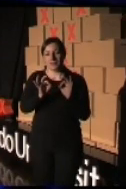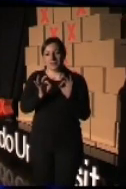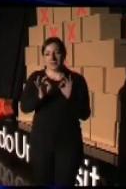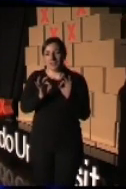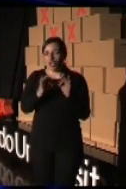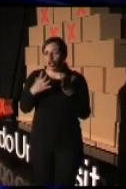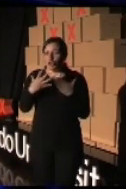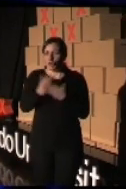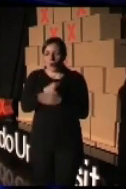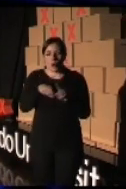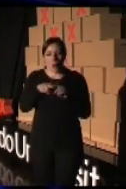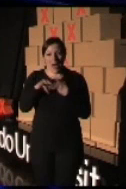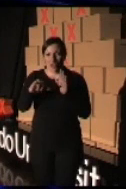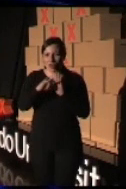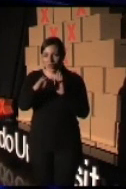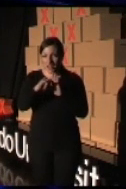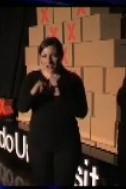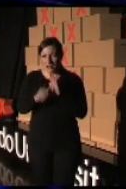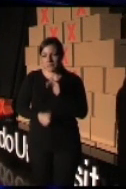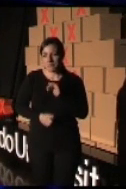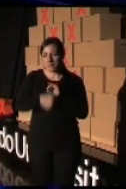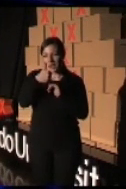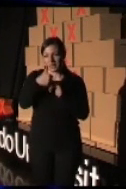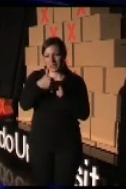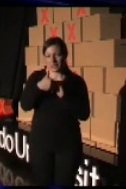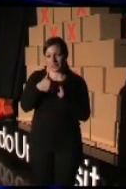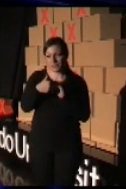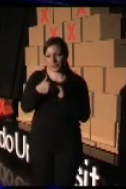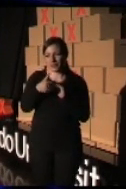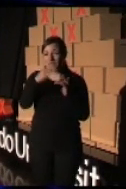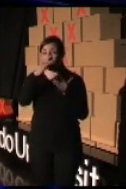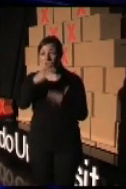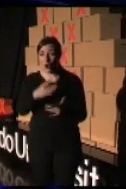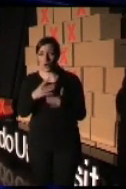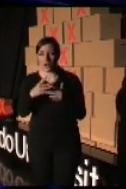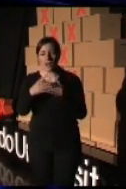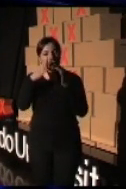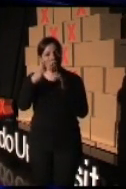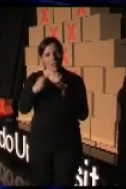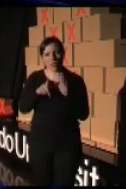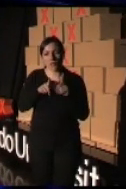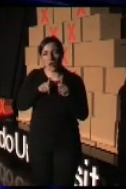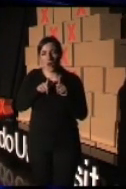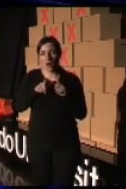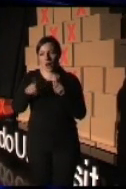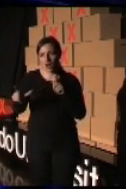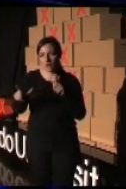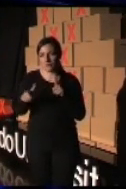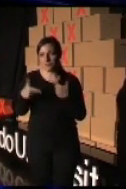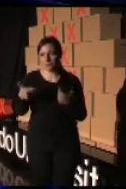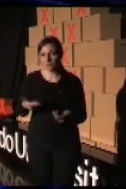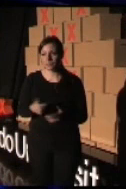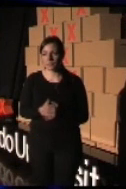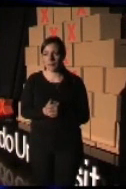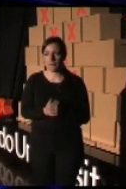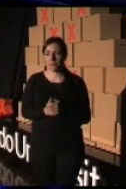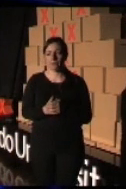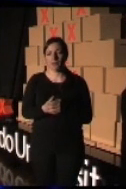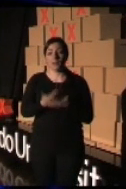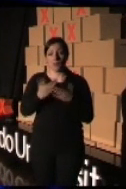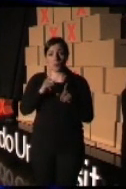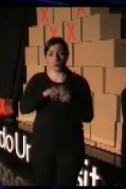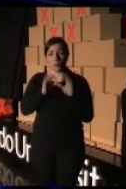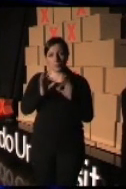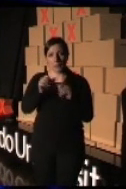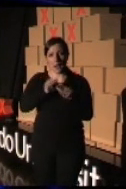estaba todo mucho más cerca lo uno de lo otro que lo que ahora estamos unos de otros aquí, ¿no? Y a partir de ese